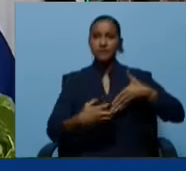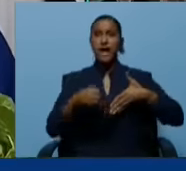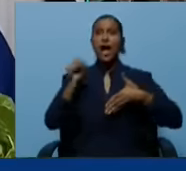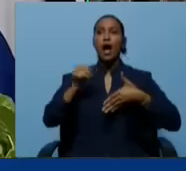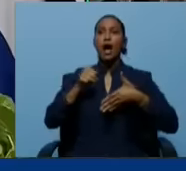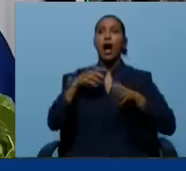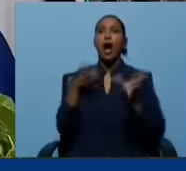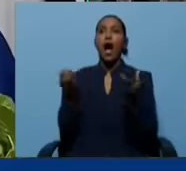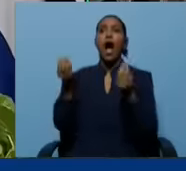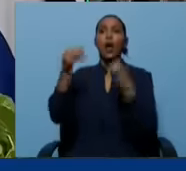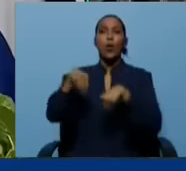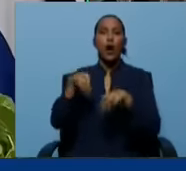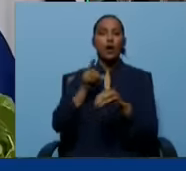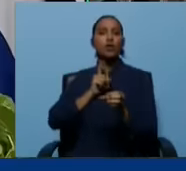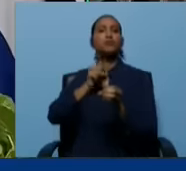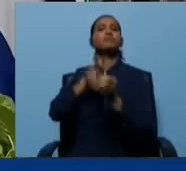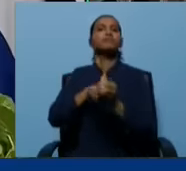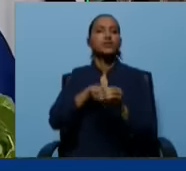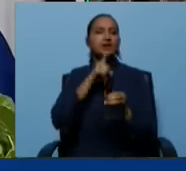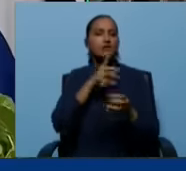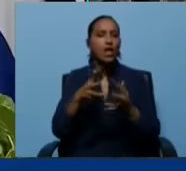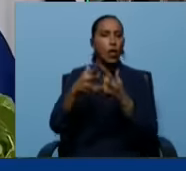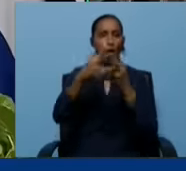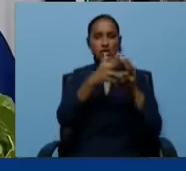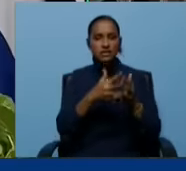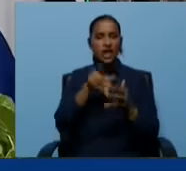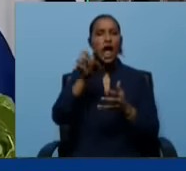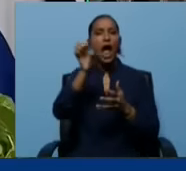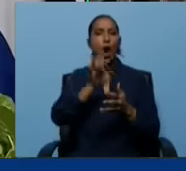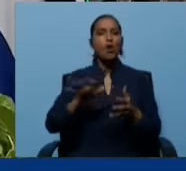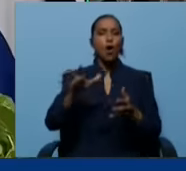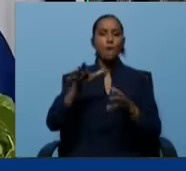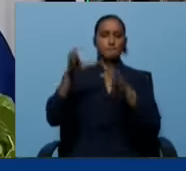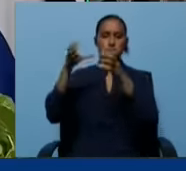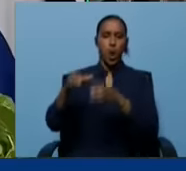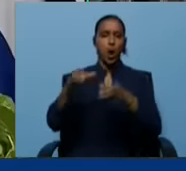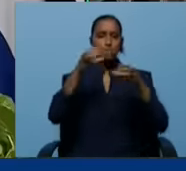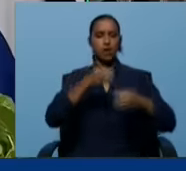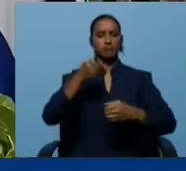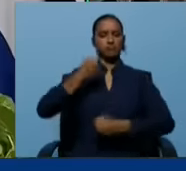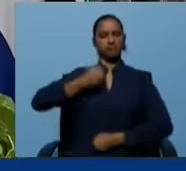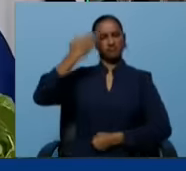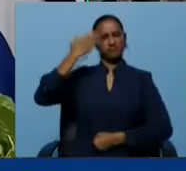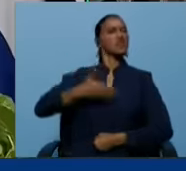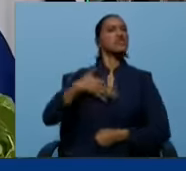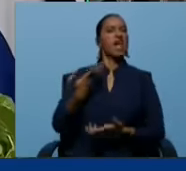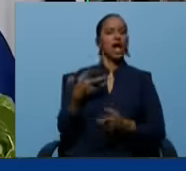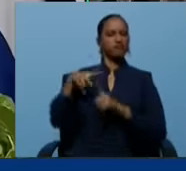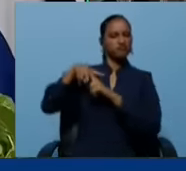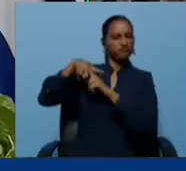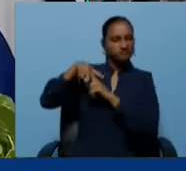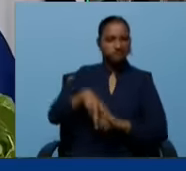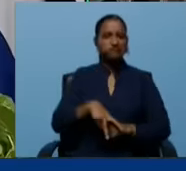como a pesar de que tenían oprimida a nuestra América,